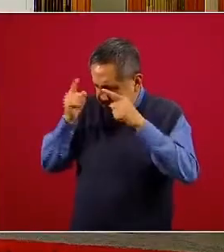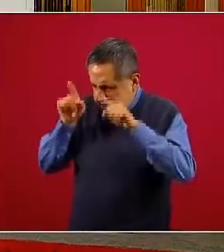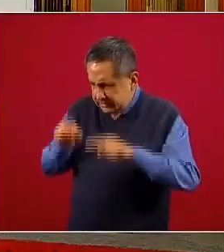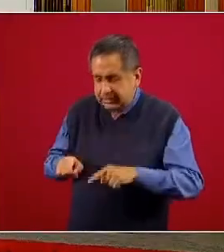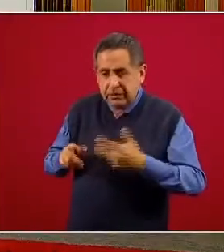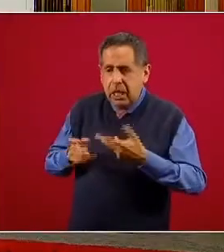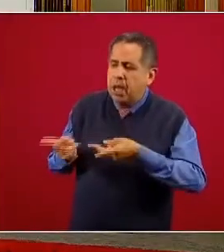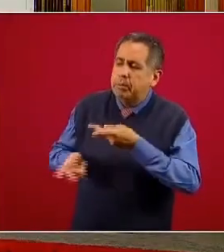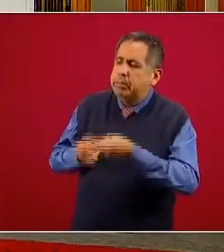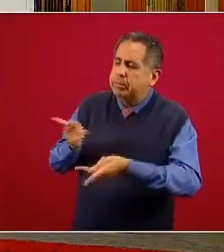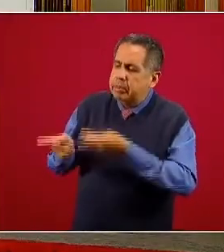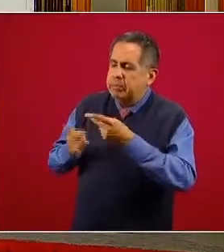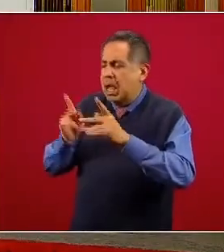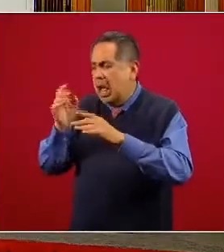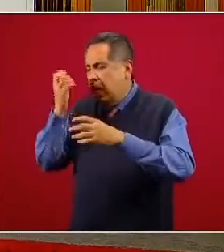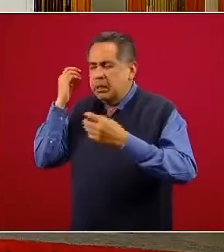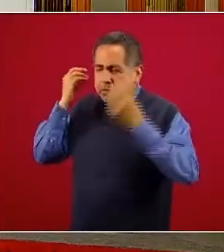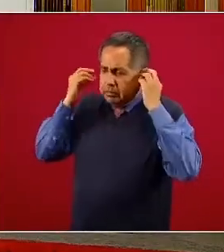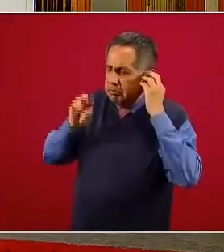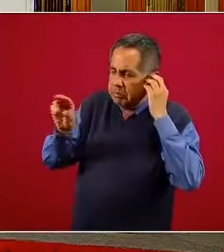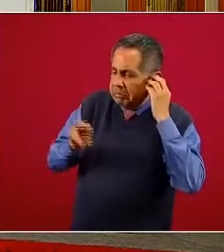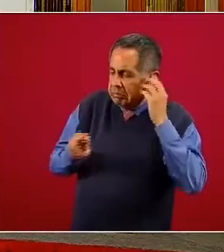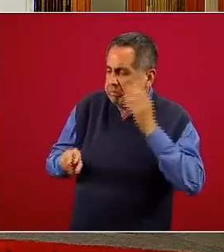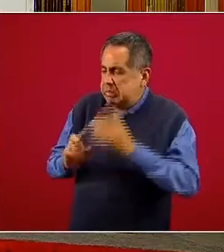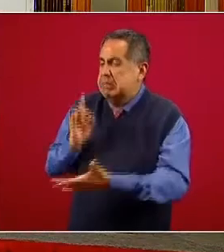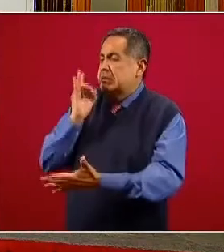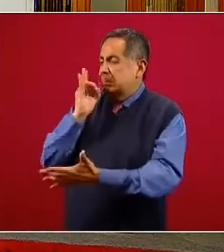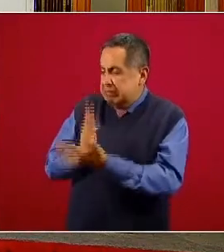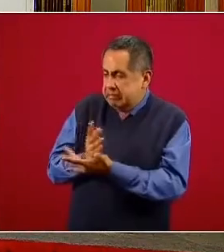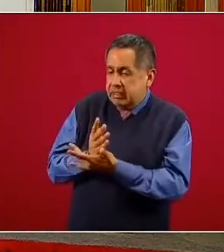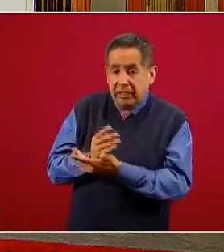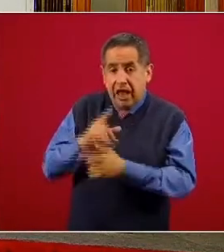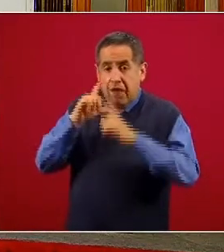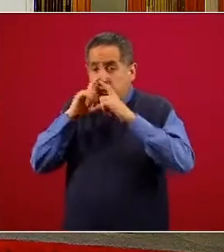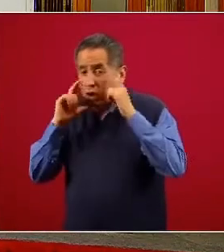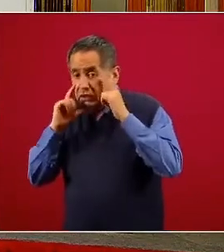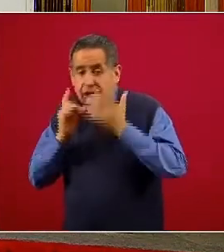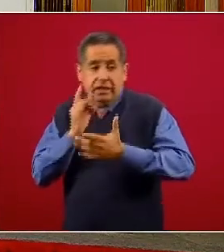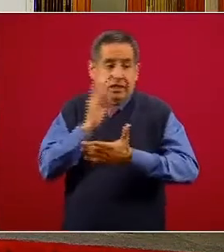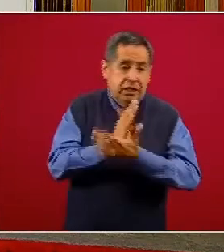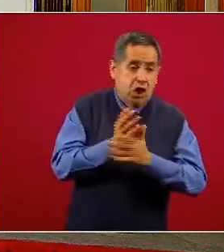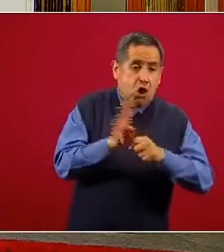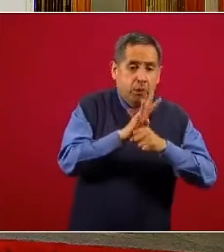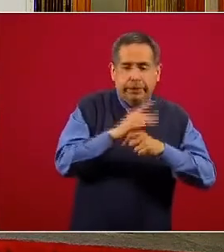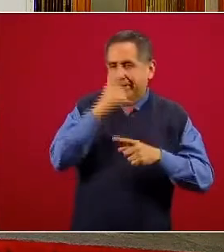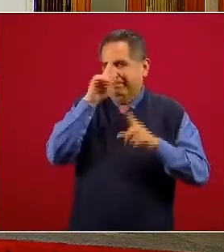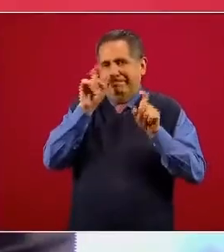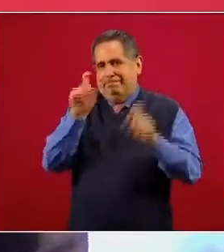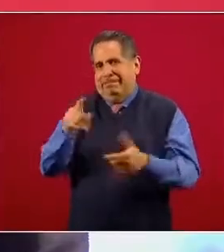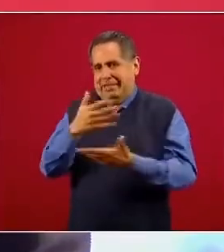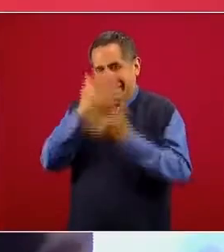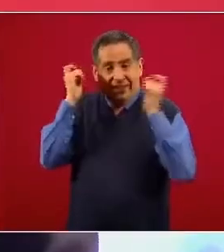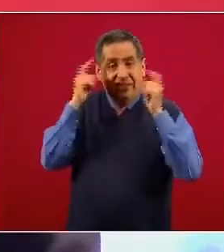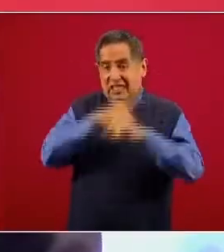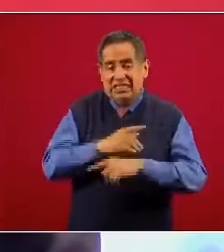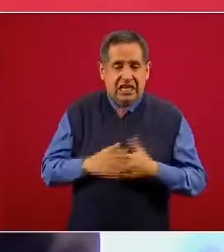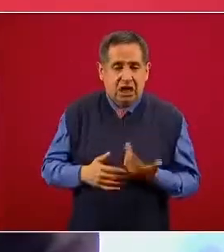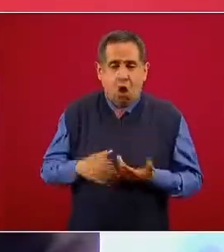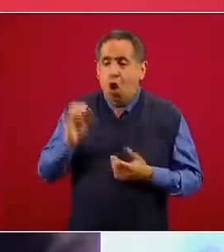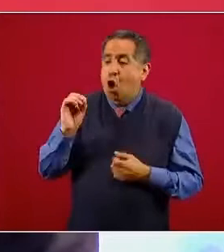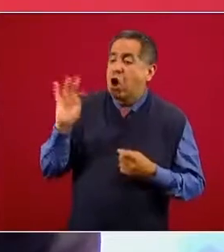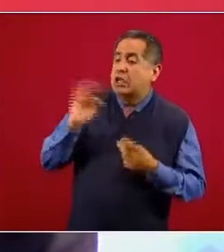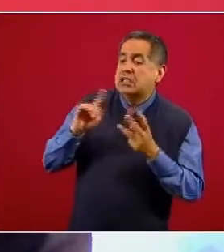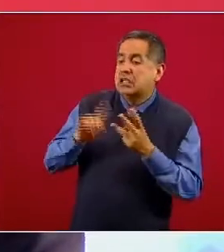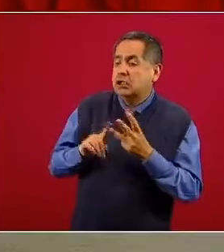el interrogatorio, la exploración física, una persona que tenga influenza de una persona que tenga COVID o incluso una persona que